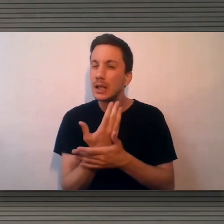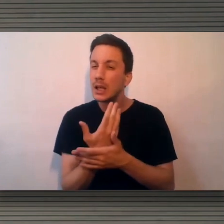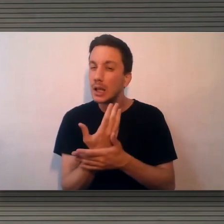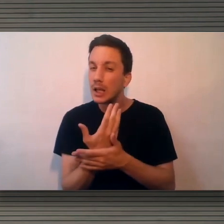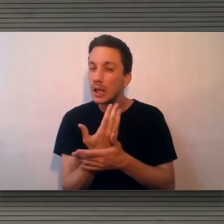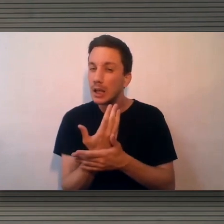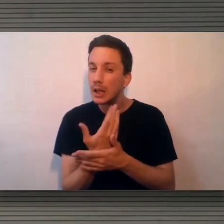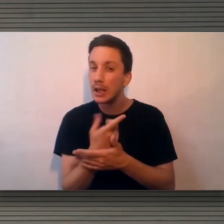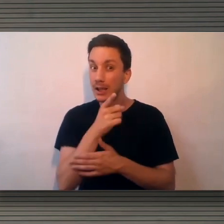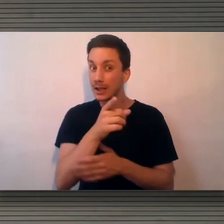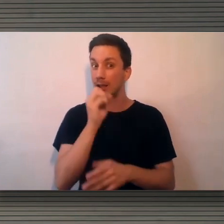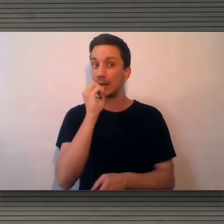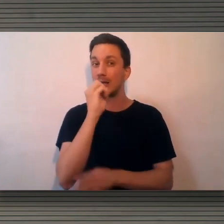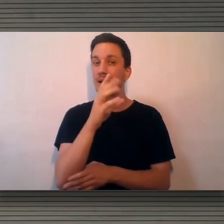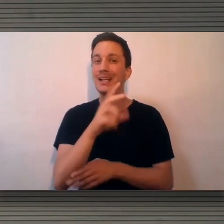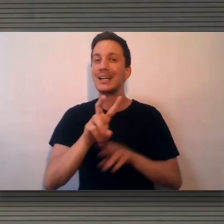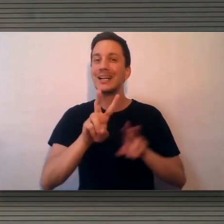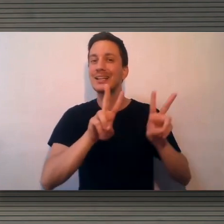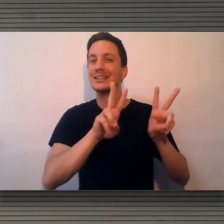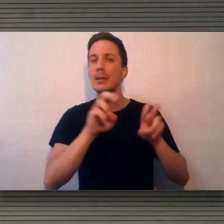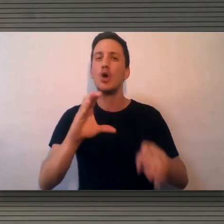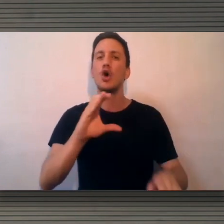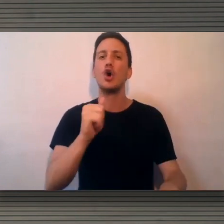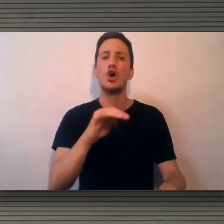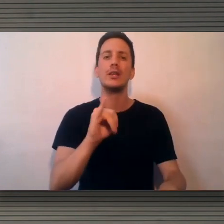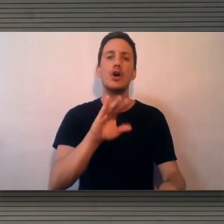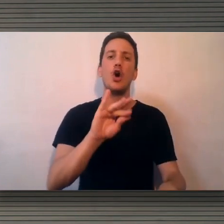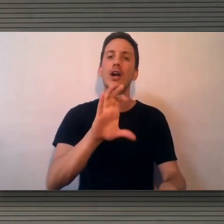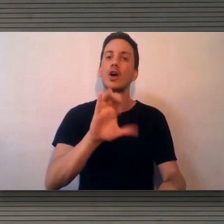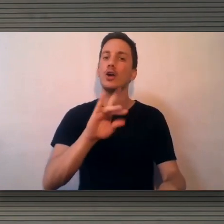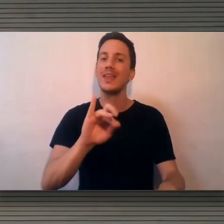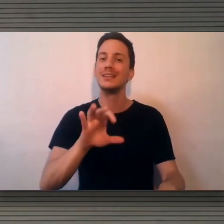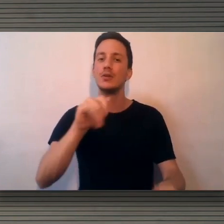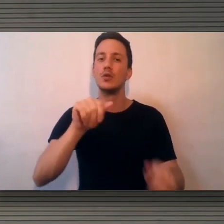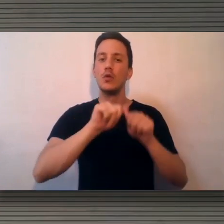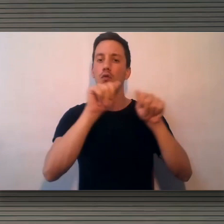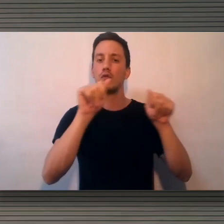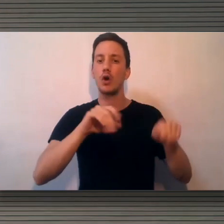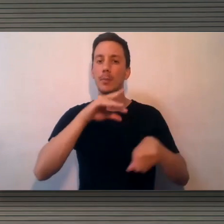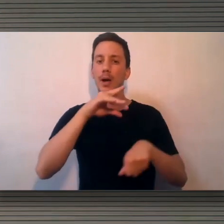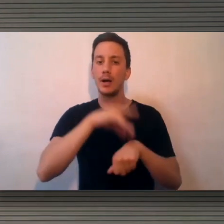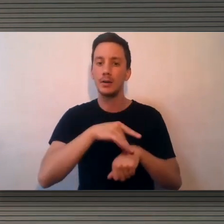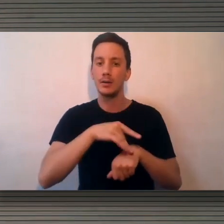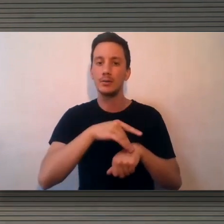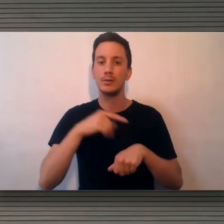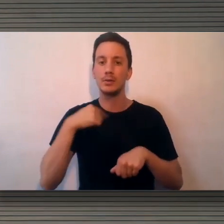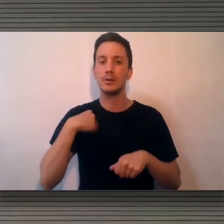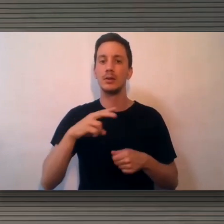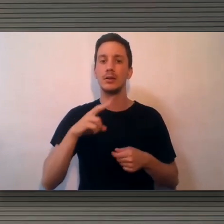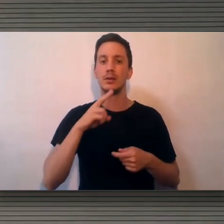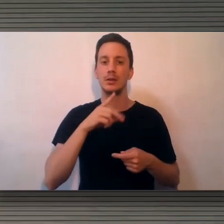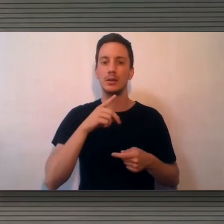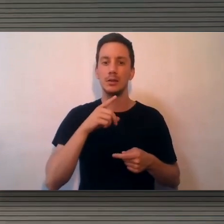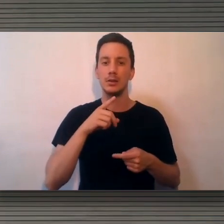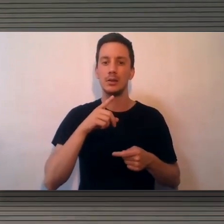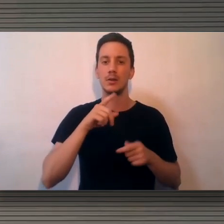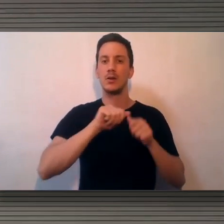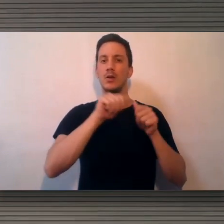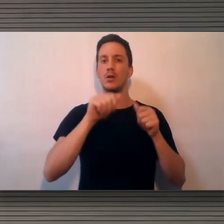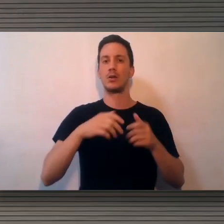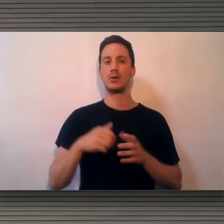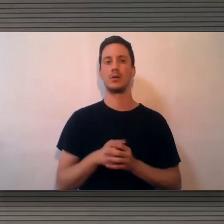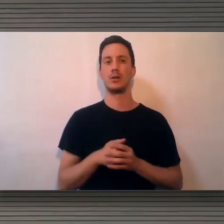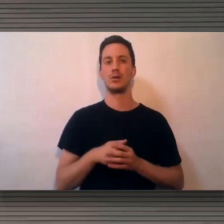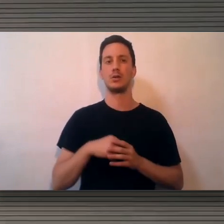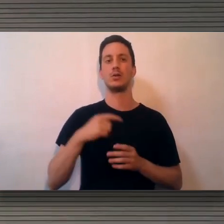dentro de la ponencia acerca de los corticosteroides y la forma galénica? Los padres, cuando nos recetan las pomadas de corticoides, no tenemos ni Ah, que idea